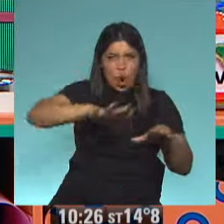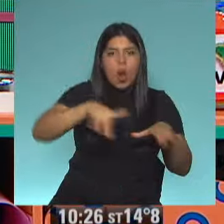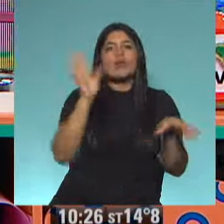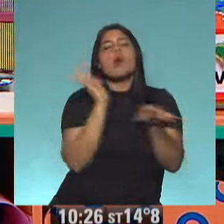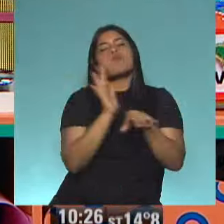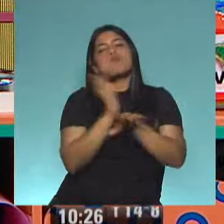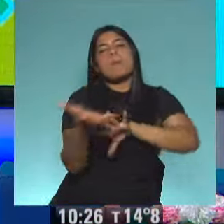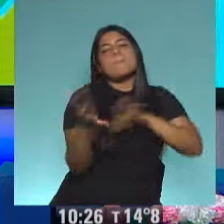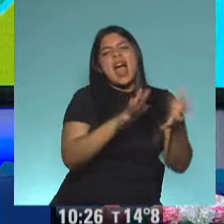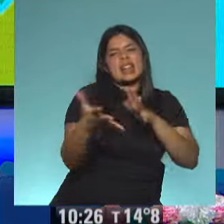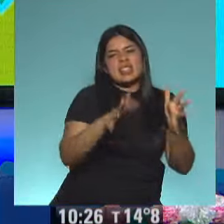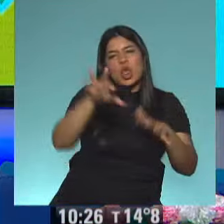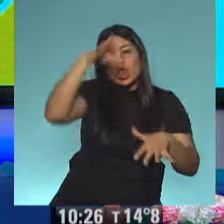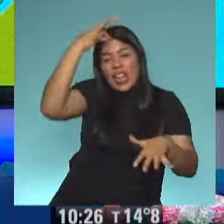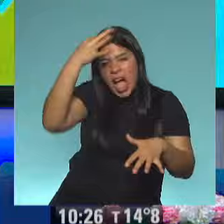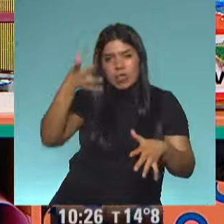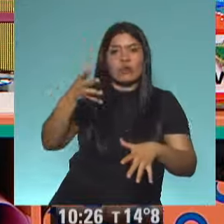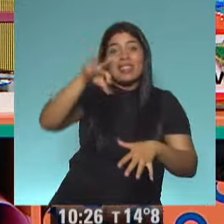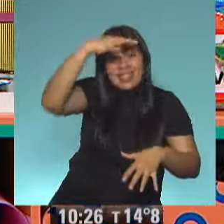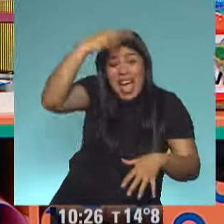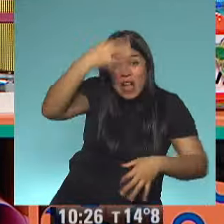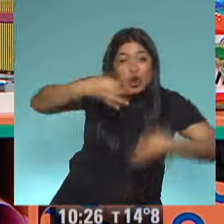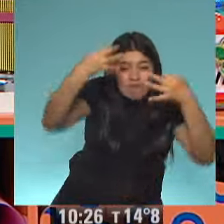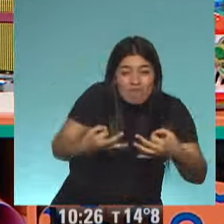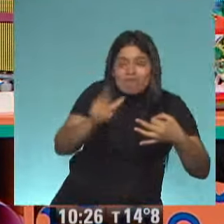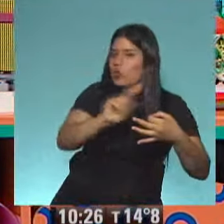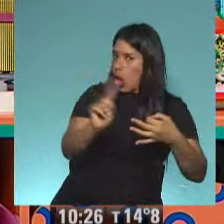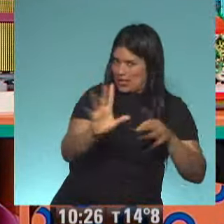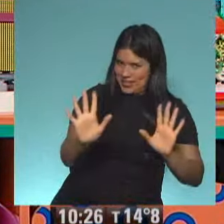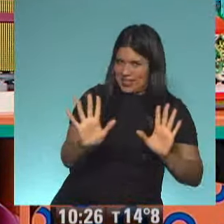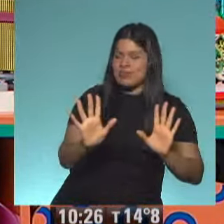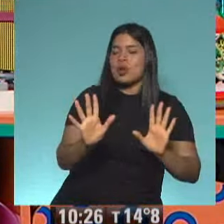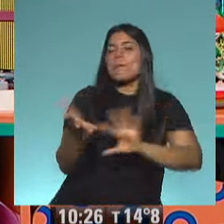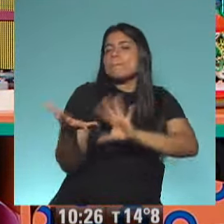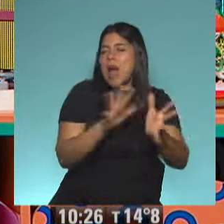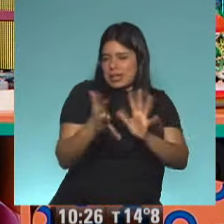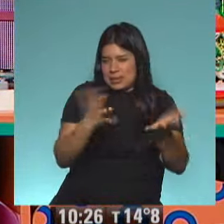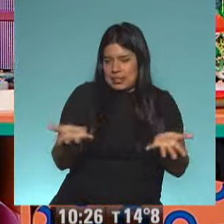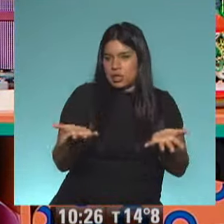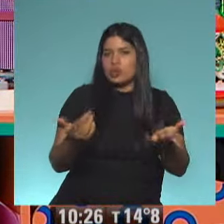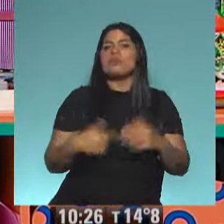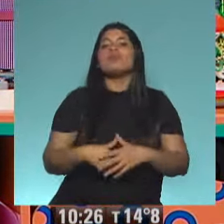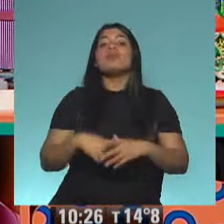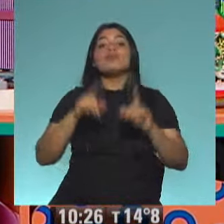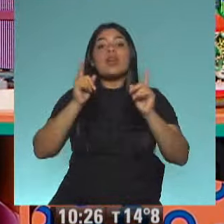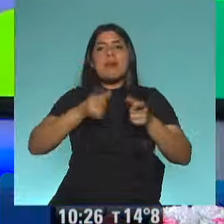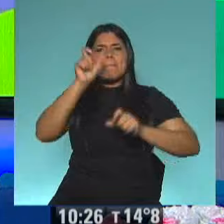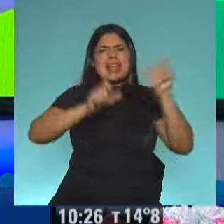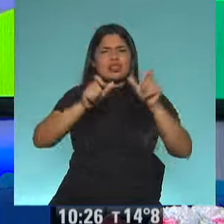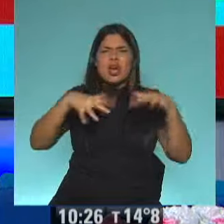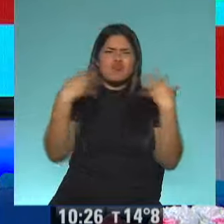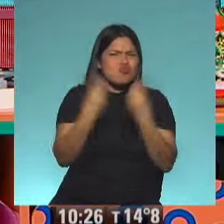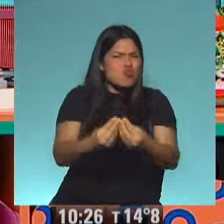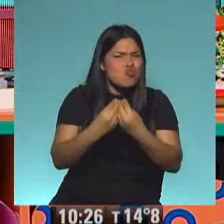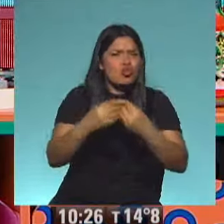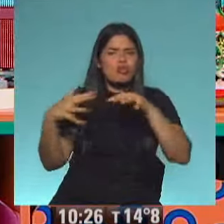delimitado, no cerrado, porque no es un teatro, ¿sí? Y a donde va muchísima gente. Pero también está el corso tradicional Matecito, ¿sí?